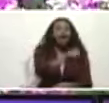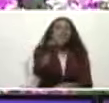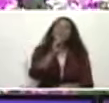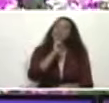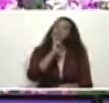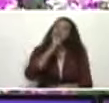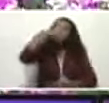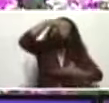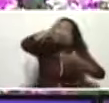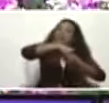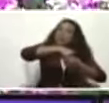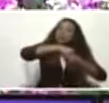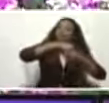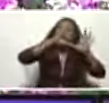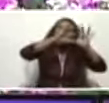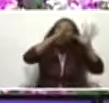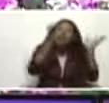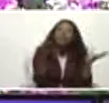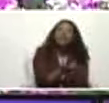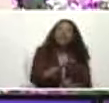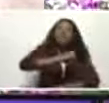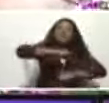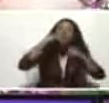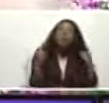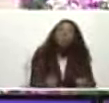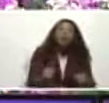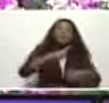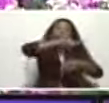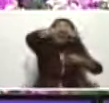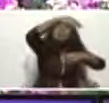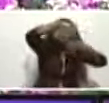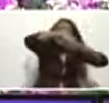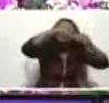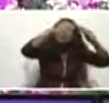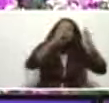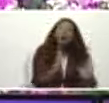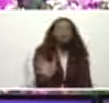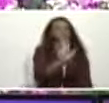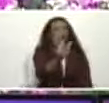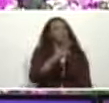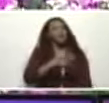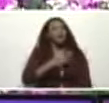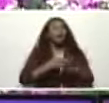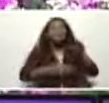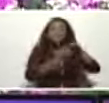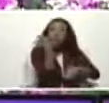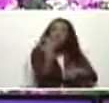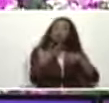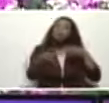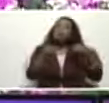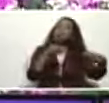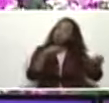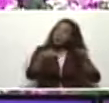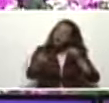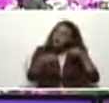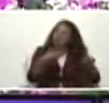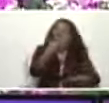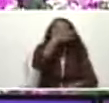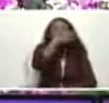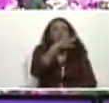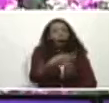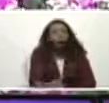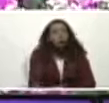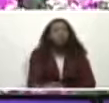difícil mantener una cuarentena tan fuerte, tanto tiempo, entonces dijimos, busquemos métodos de flexibilización